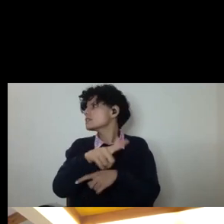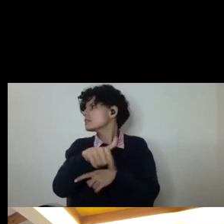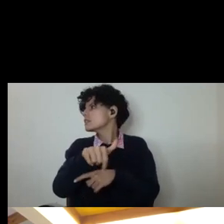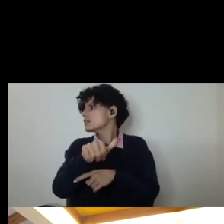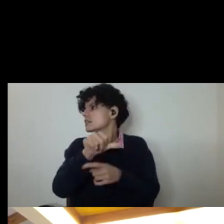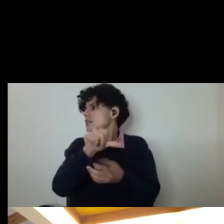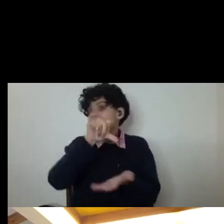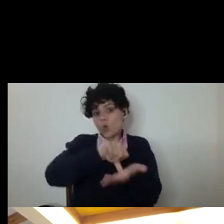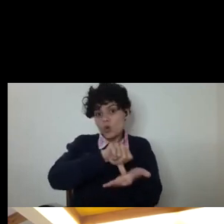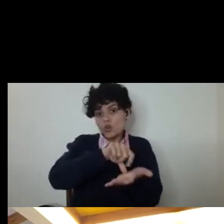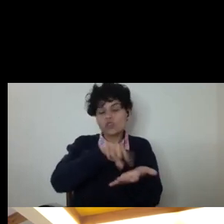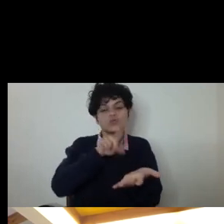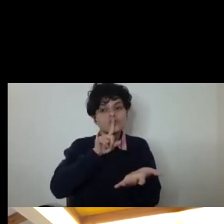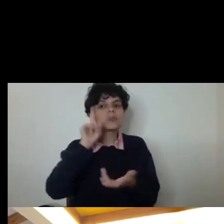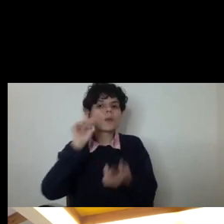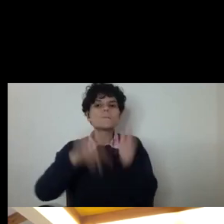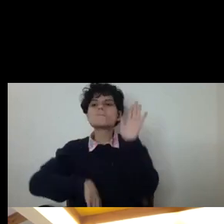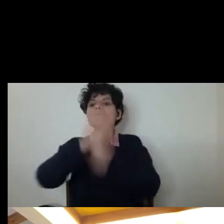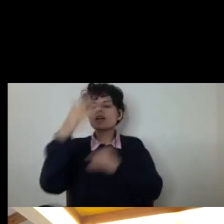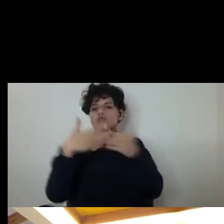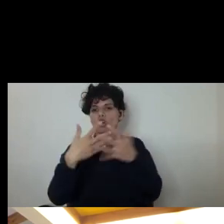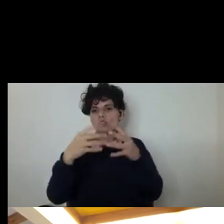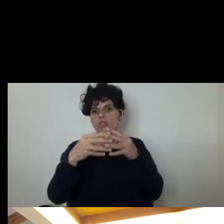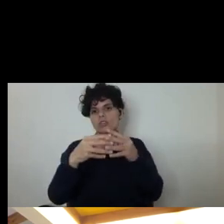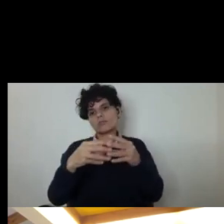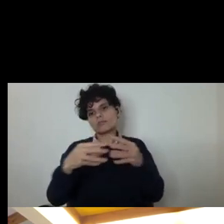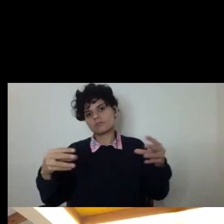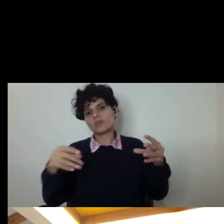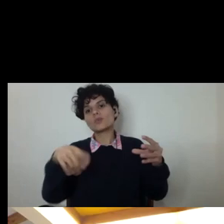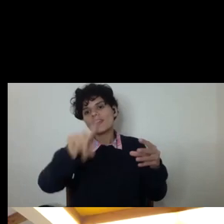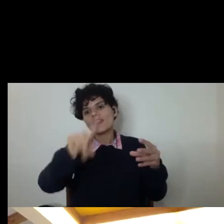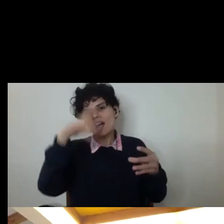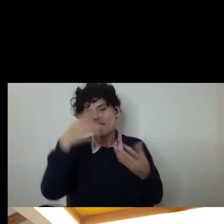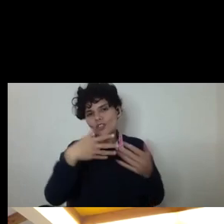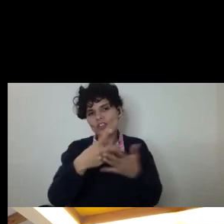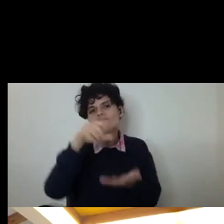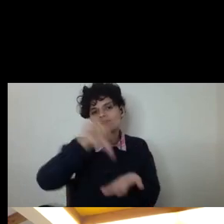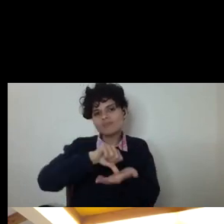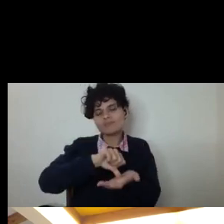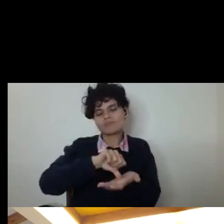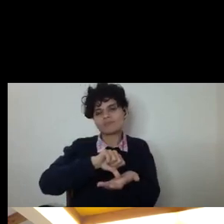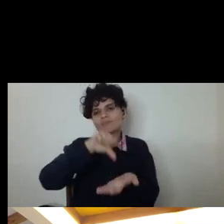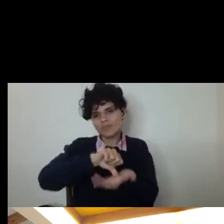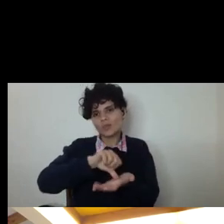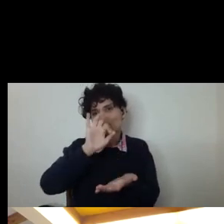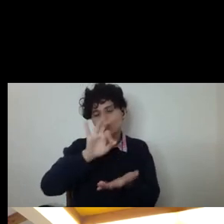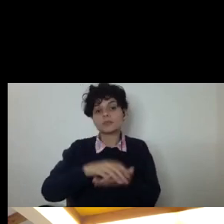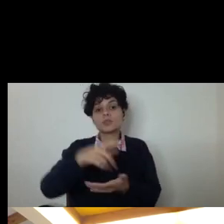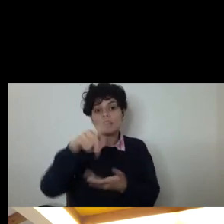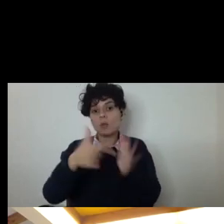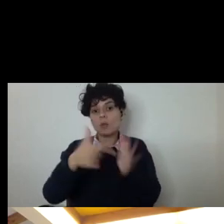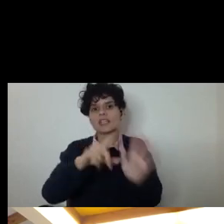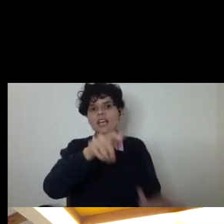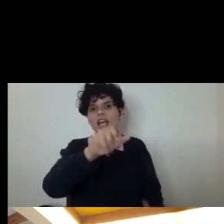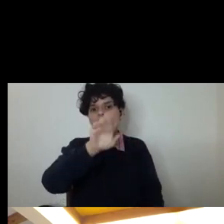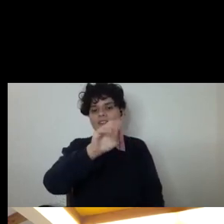el citoplasma, mucho más concentrado en el núcleo, como ustedes van a ver. Les voy a mostrar rápidamente lo que pasa con gabacina y